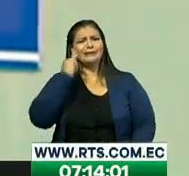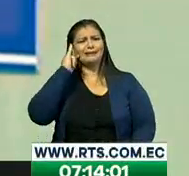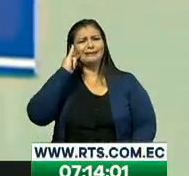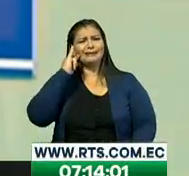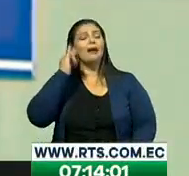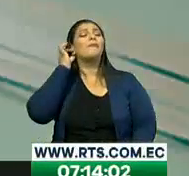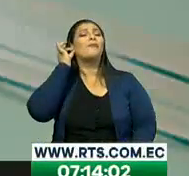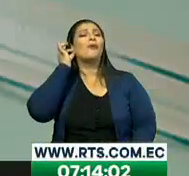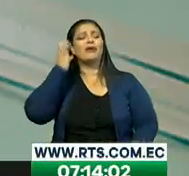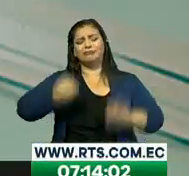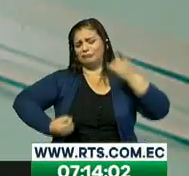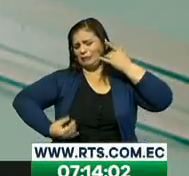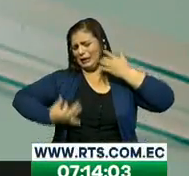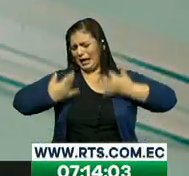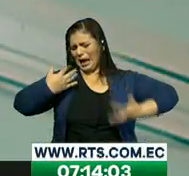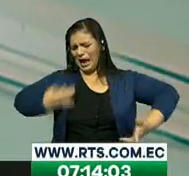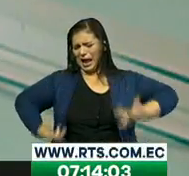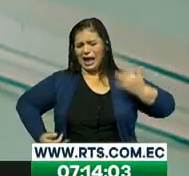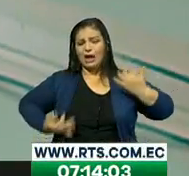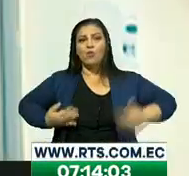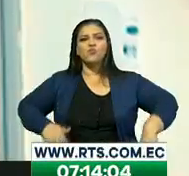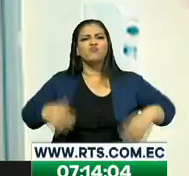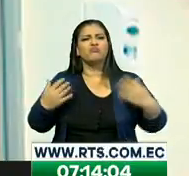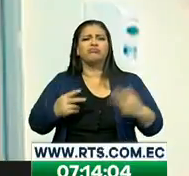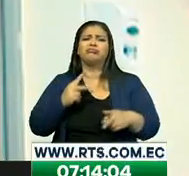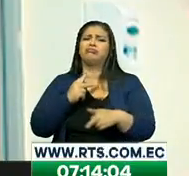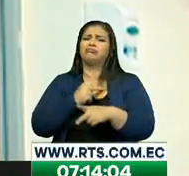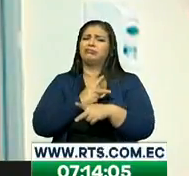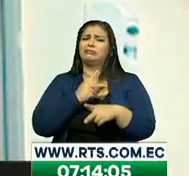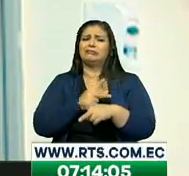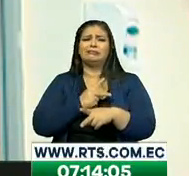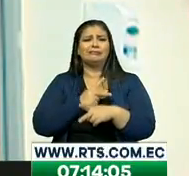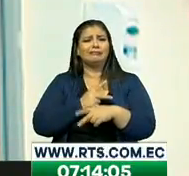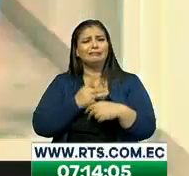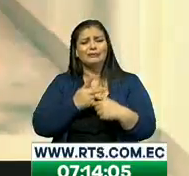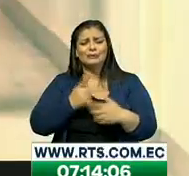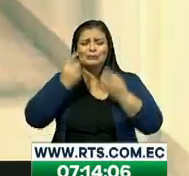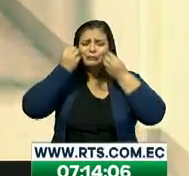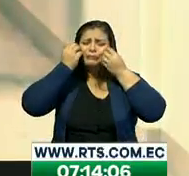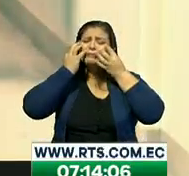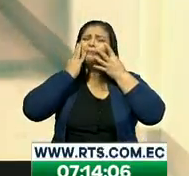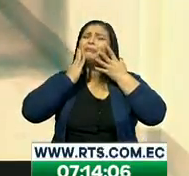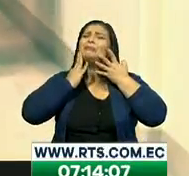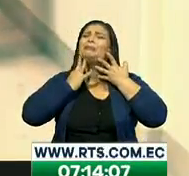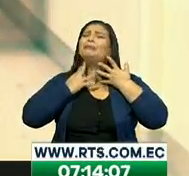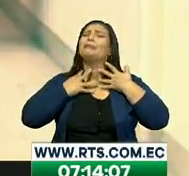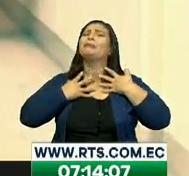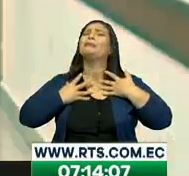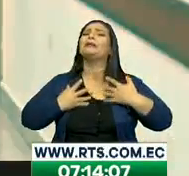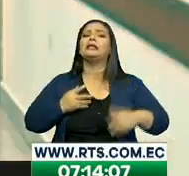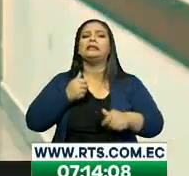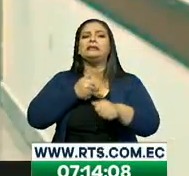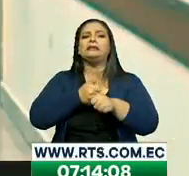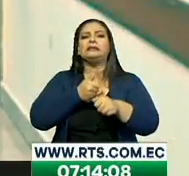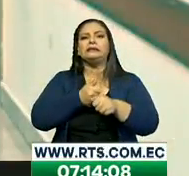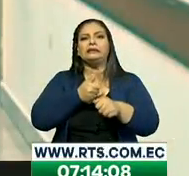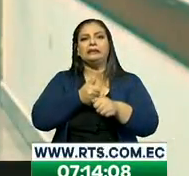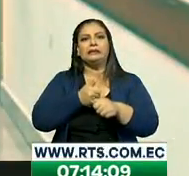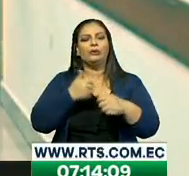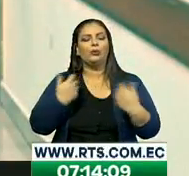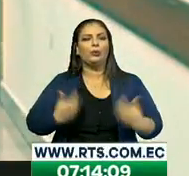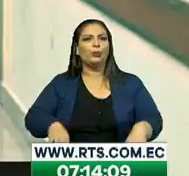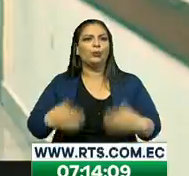de guayaquil y su estado es crítico y fue intervenida s presos familiares los médicos se le dan pocas probabilidades de vida